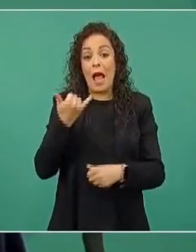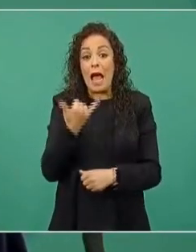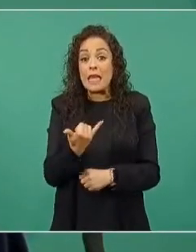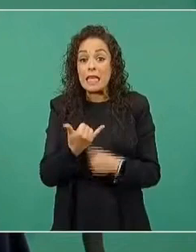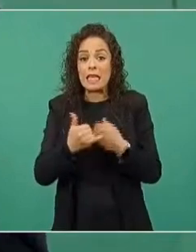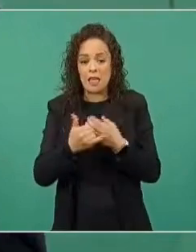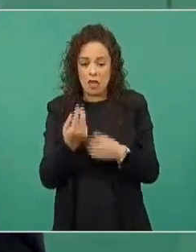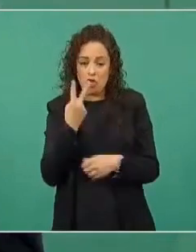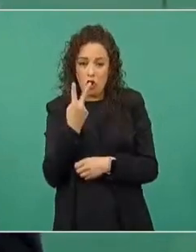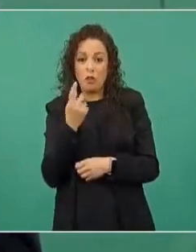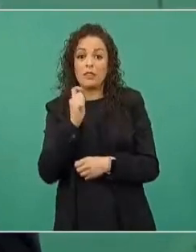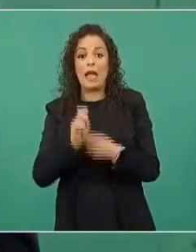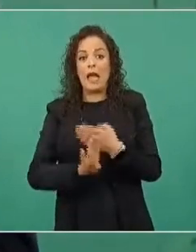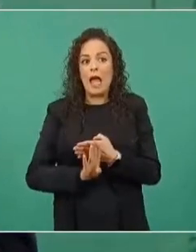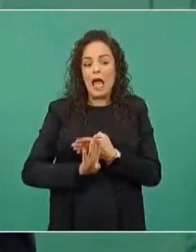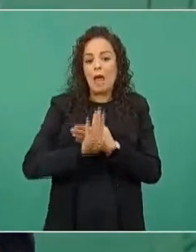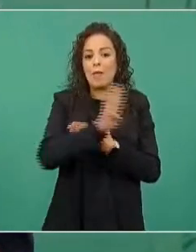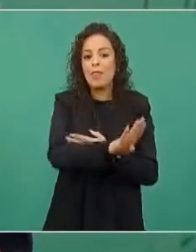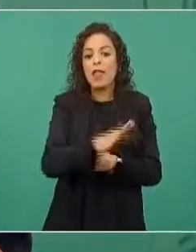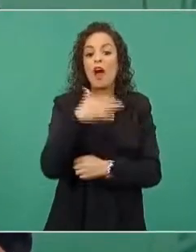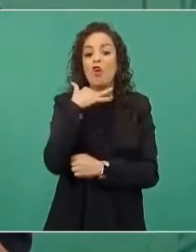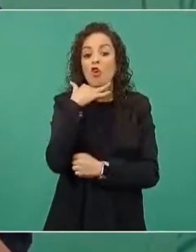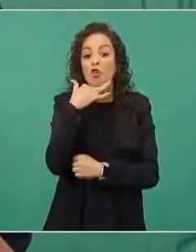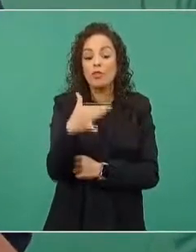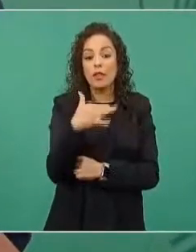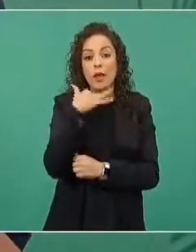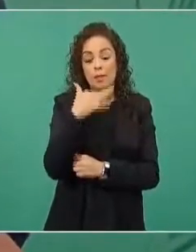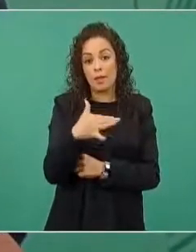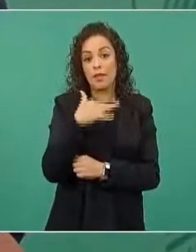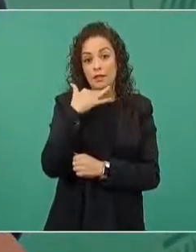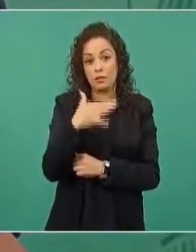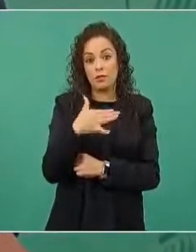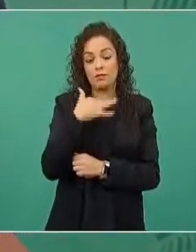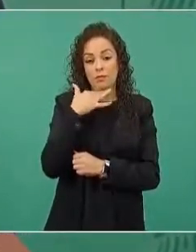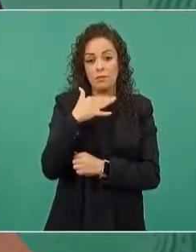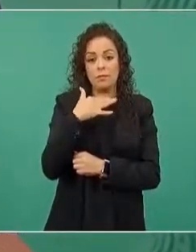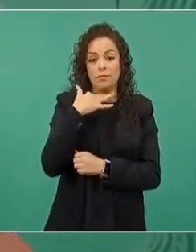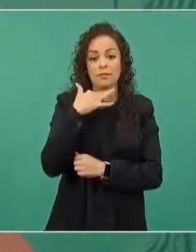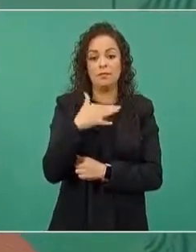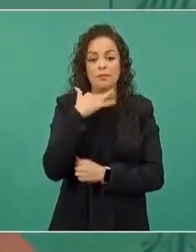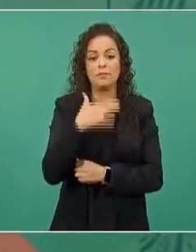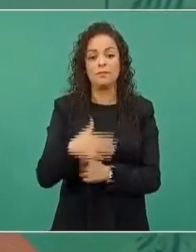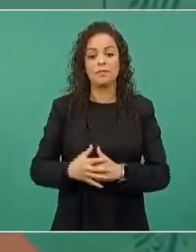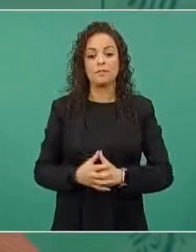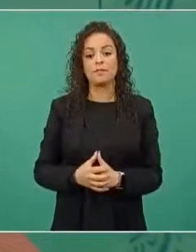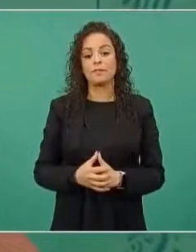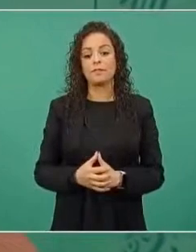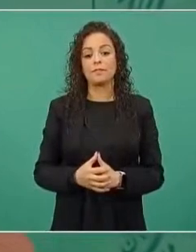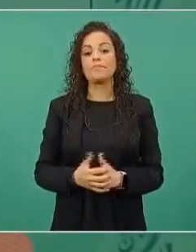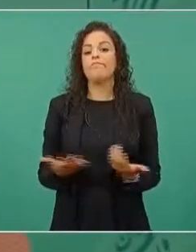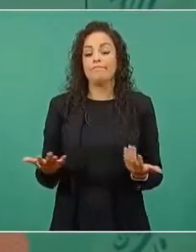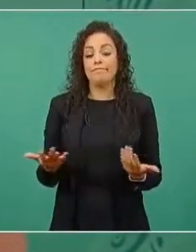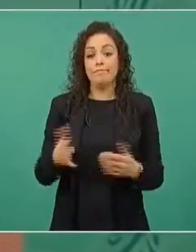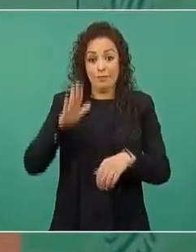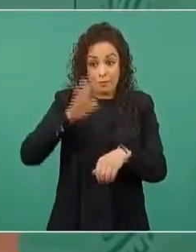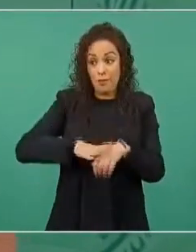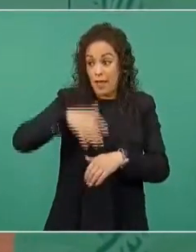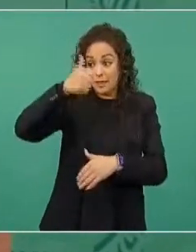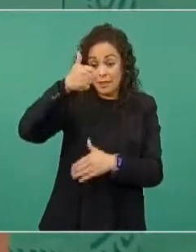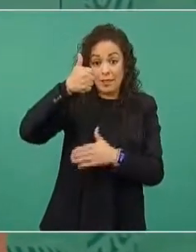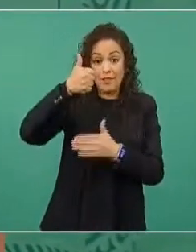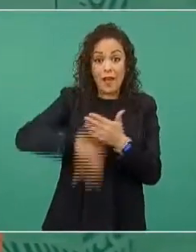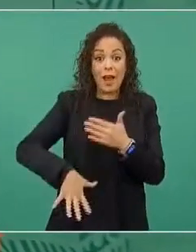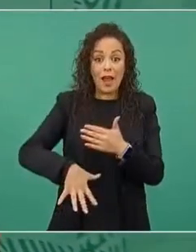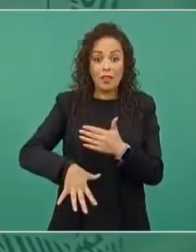contaminación que significa el combustóleo. O sea, el combustóleo se tiene que vender más barato